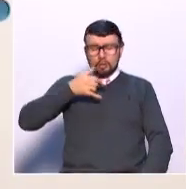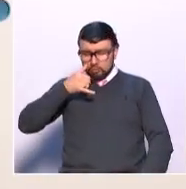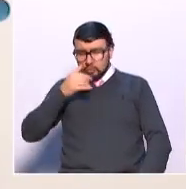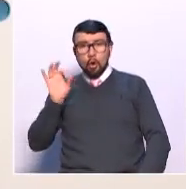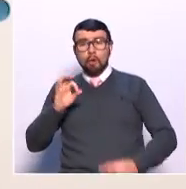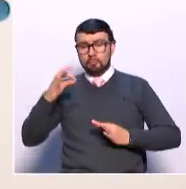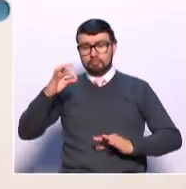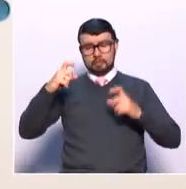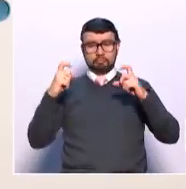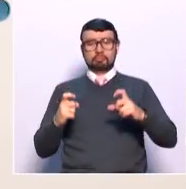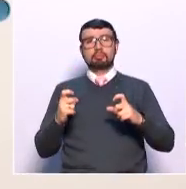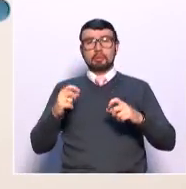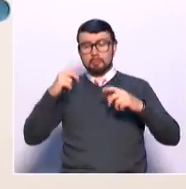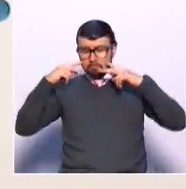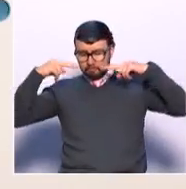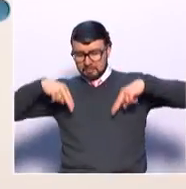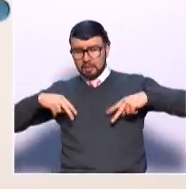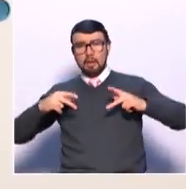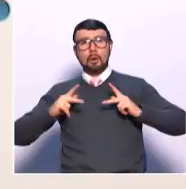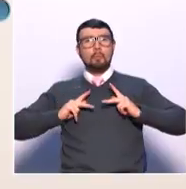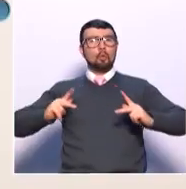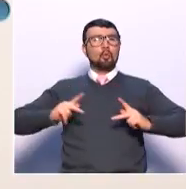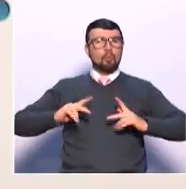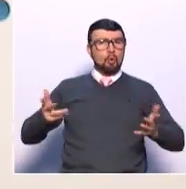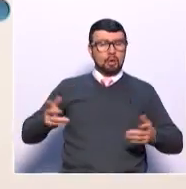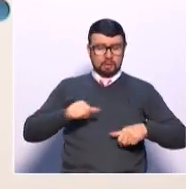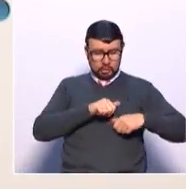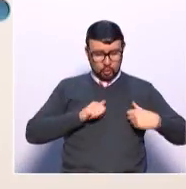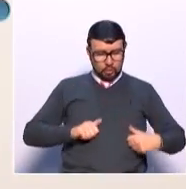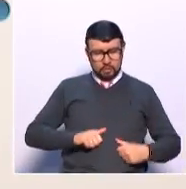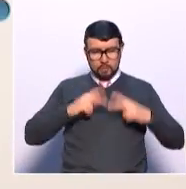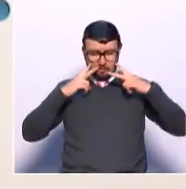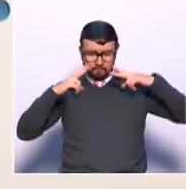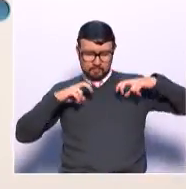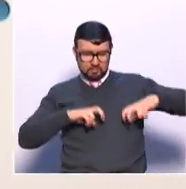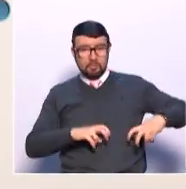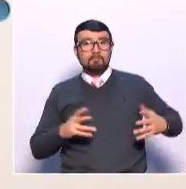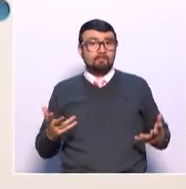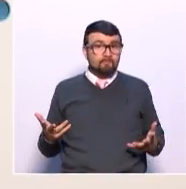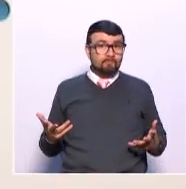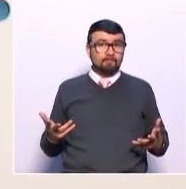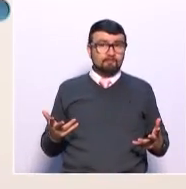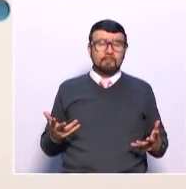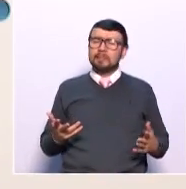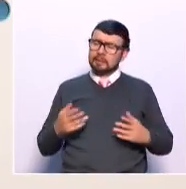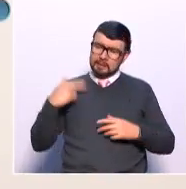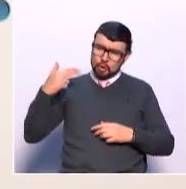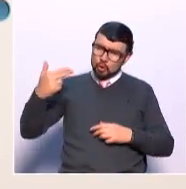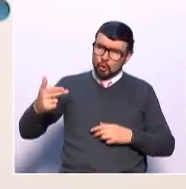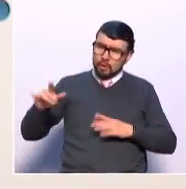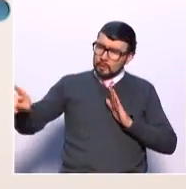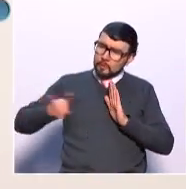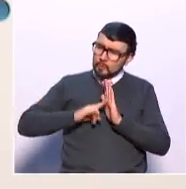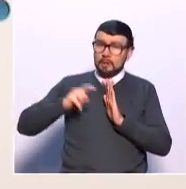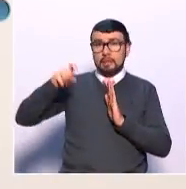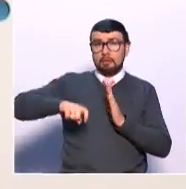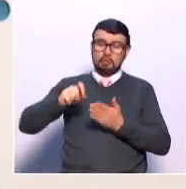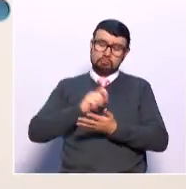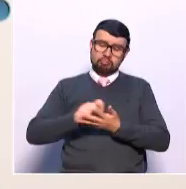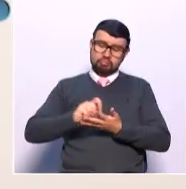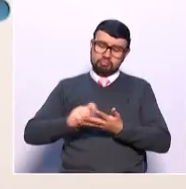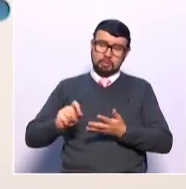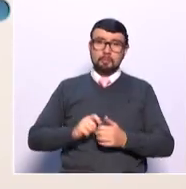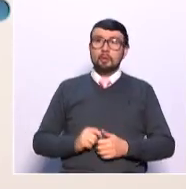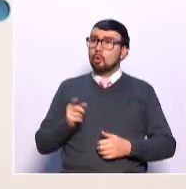mira esos pulmones mira del corazón hacer una muy buena historia clínica vuelvo y repito para el